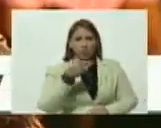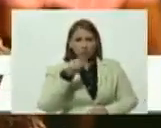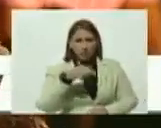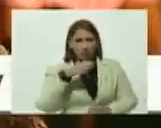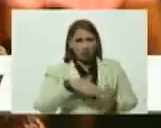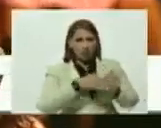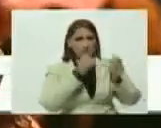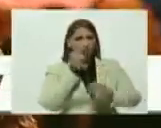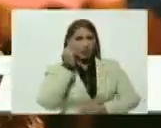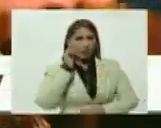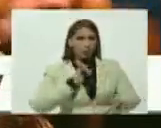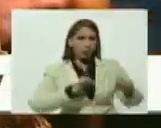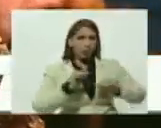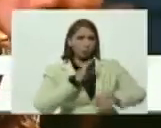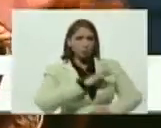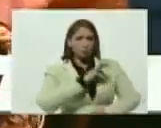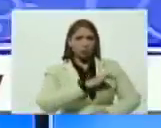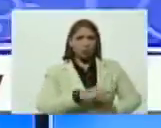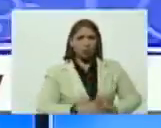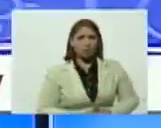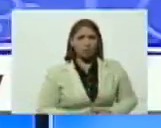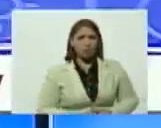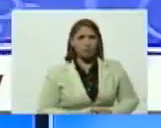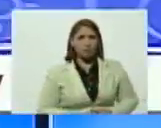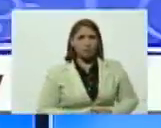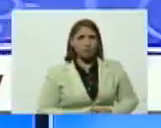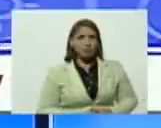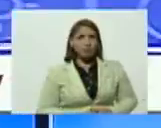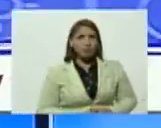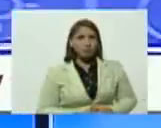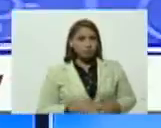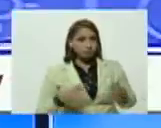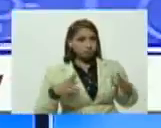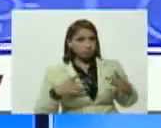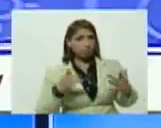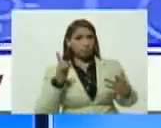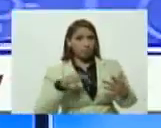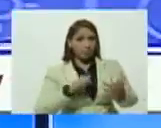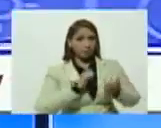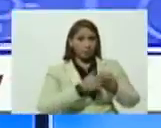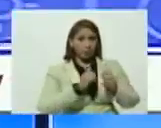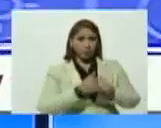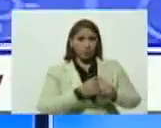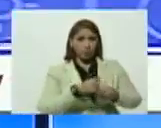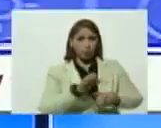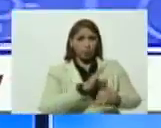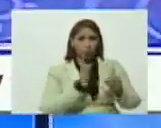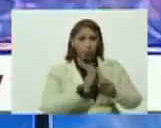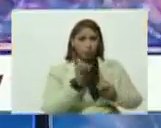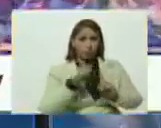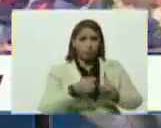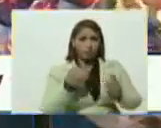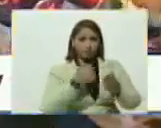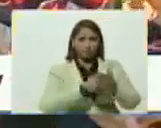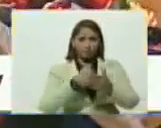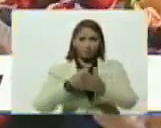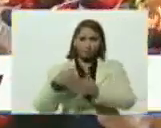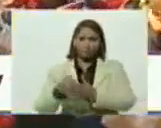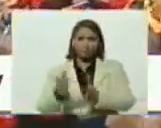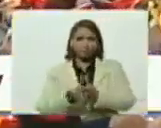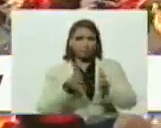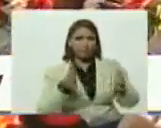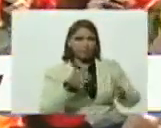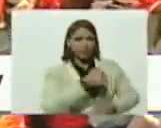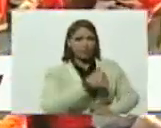y lideresas de los movimientos sociales, los recreadores, los cultores, los deportistas, que también están dando una batalla extraordinaria